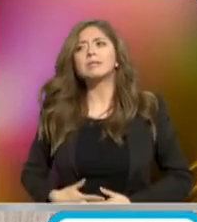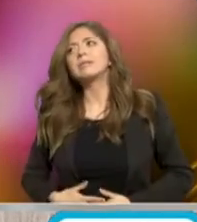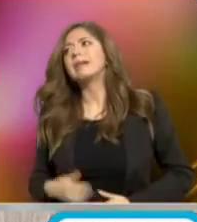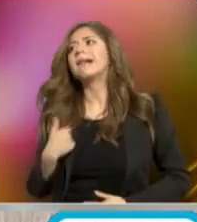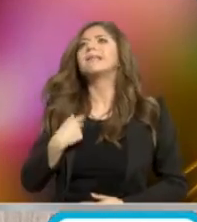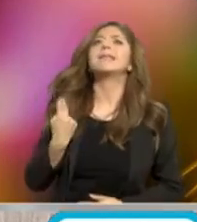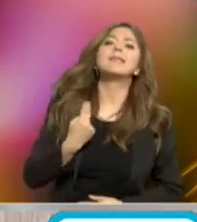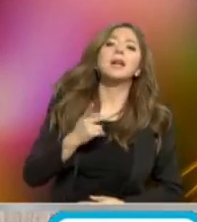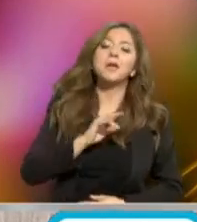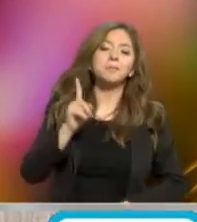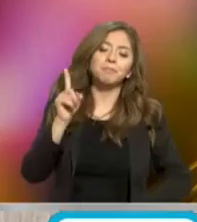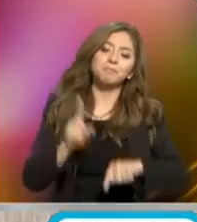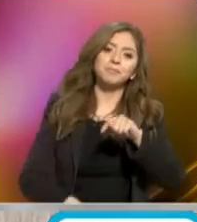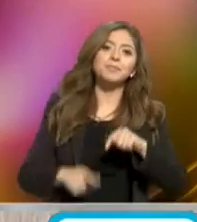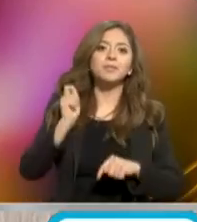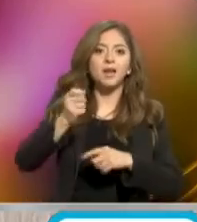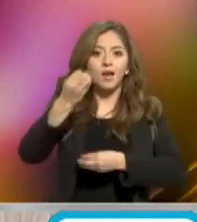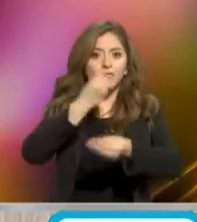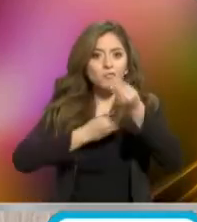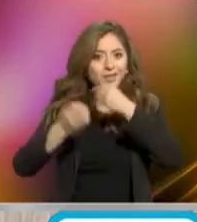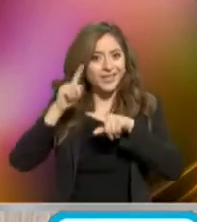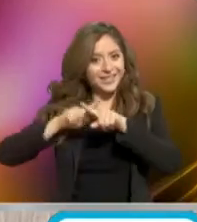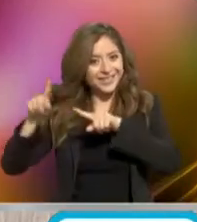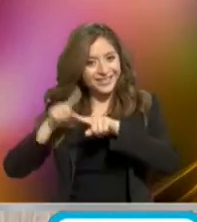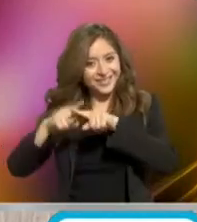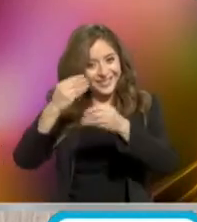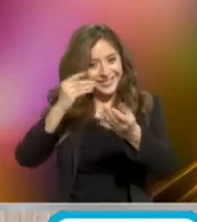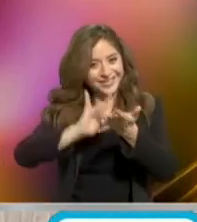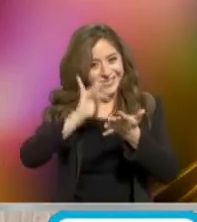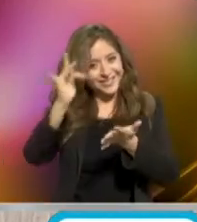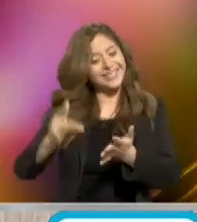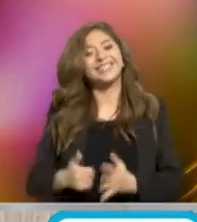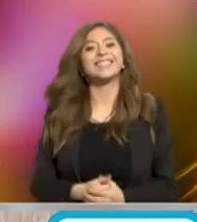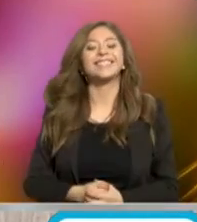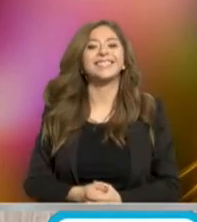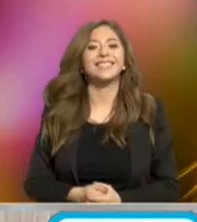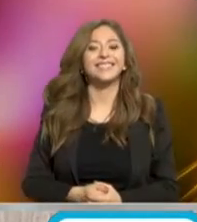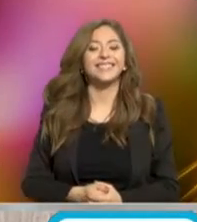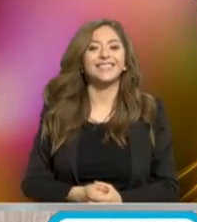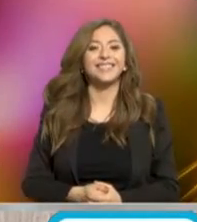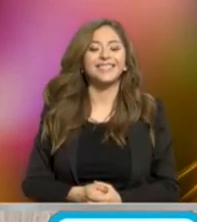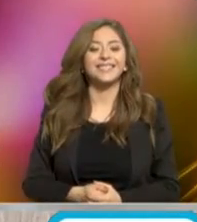y repletos de nutrimentos. Muchísimas es. gracias. Así es. No, Gracias. ustedes